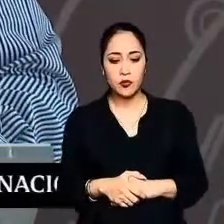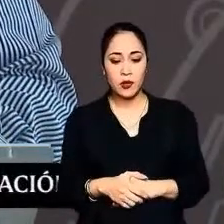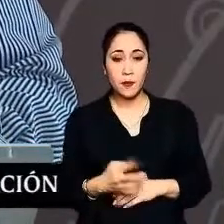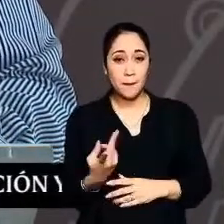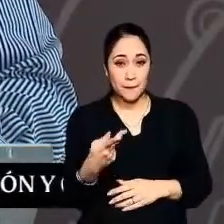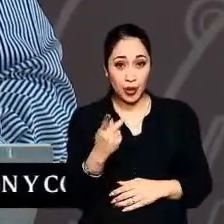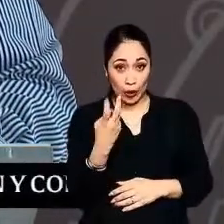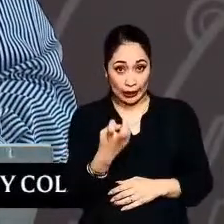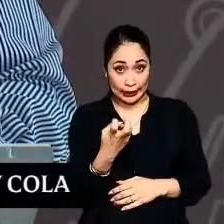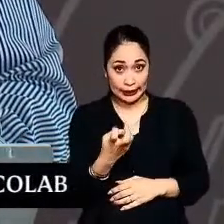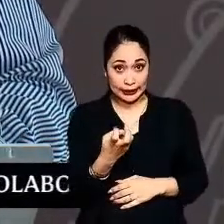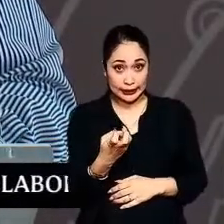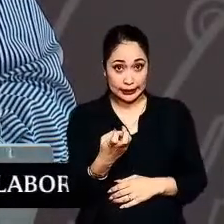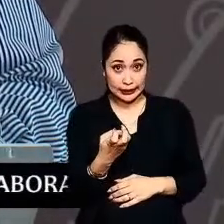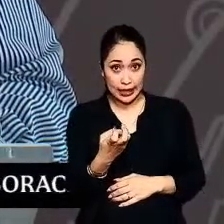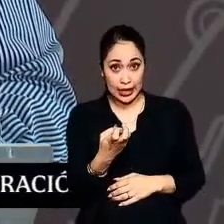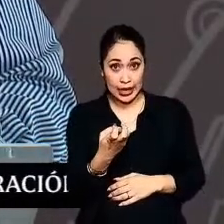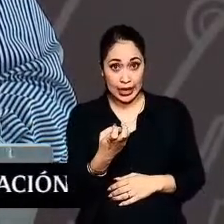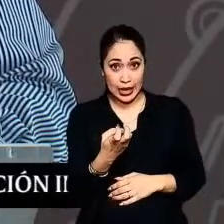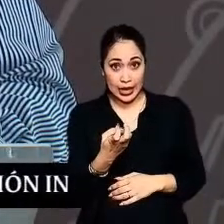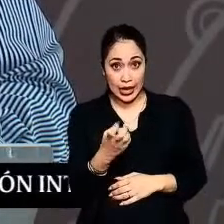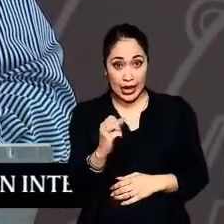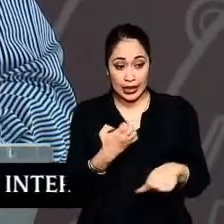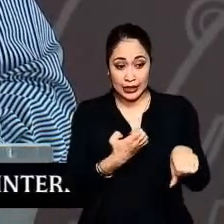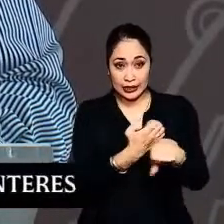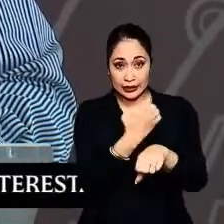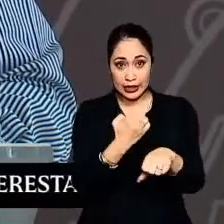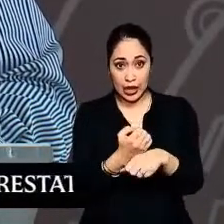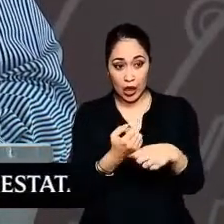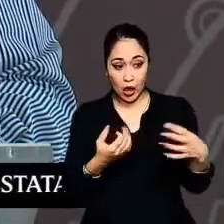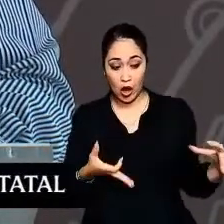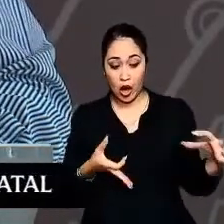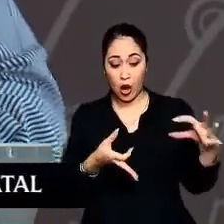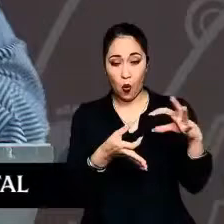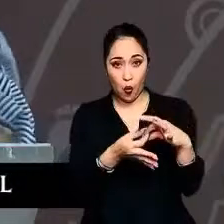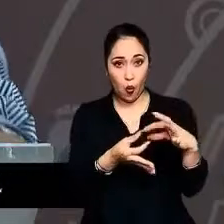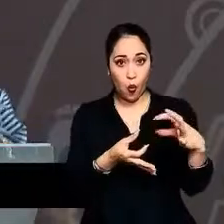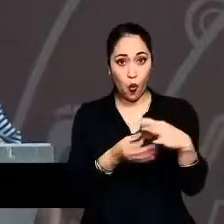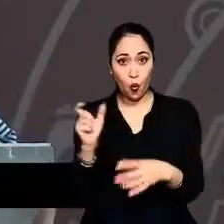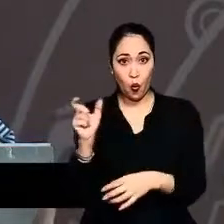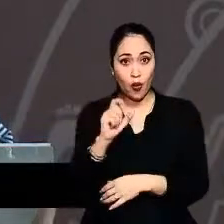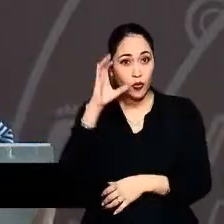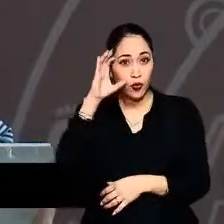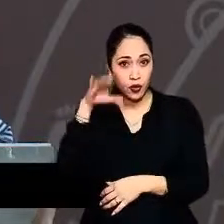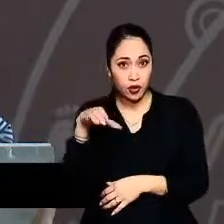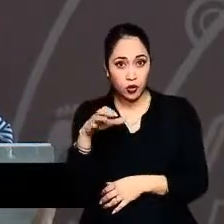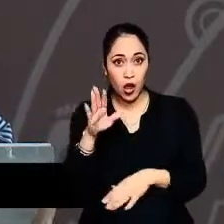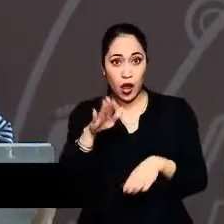relación en los hechos delictivos. Sí, hay mucha materia, Rafa.